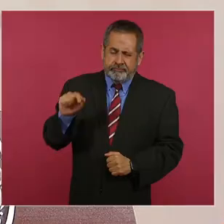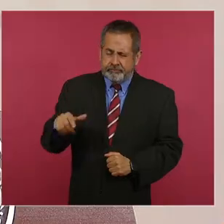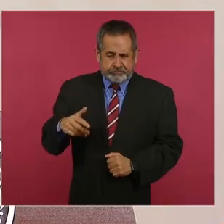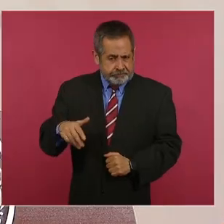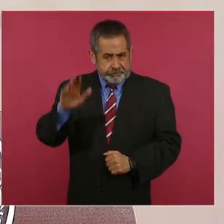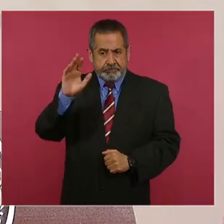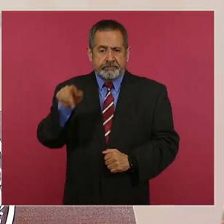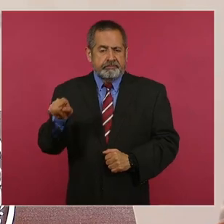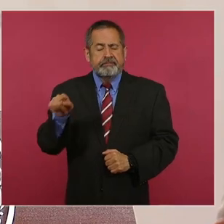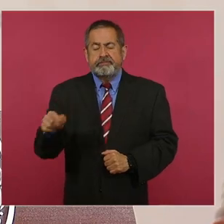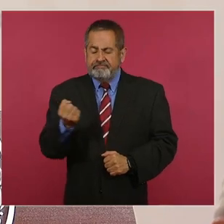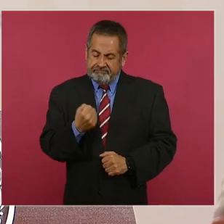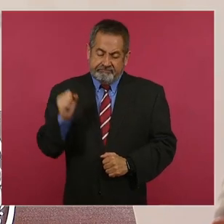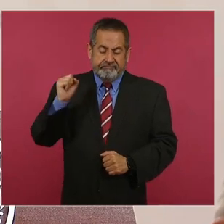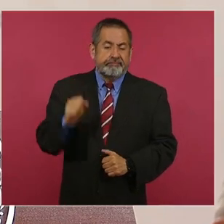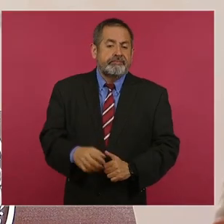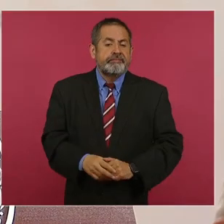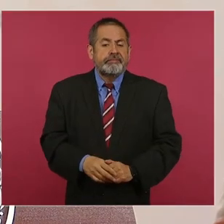se tiene